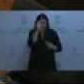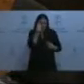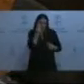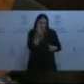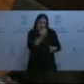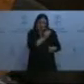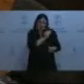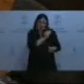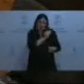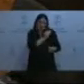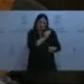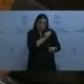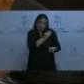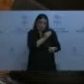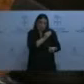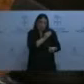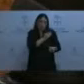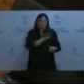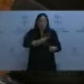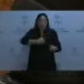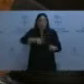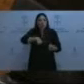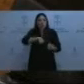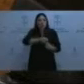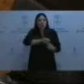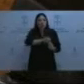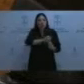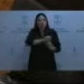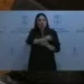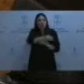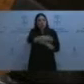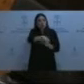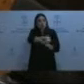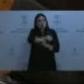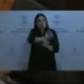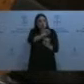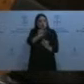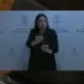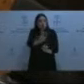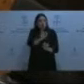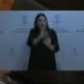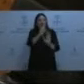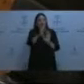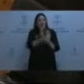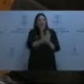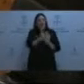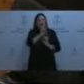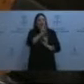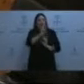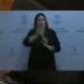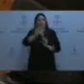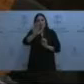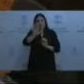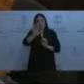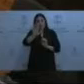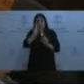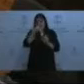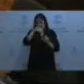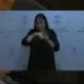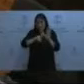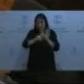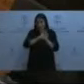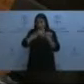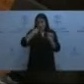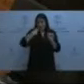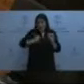pregunta, por cómo estamos velando por el cumplimiento, en este caso sería del artículo 25 del mismo decreto, porque